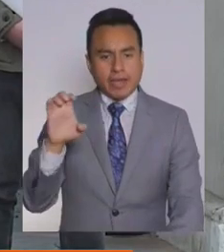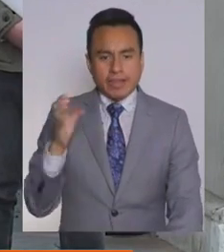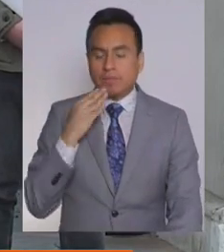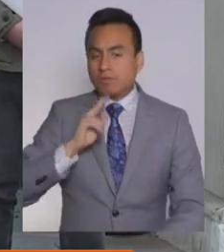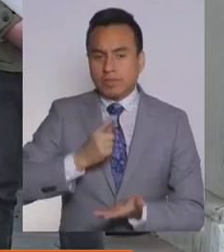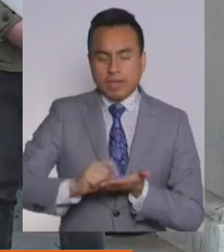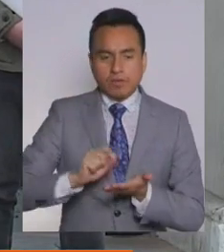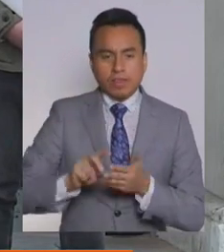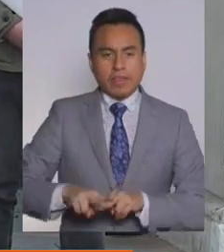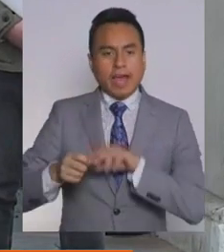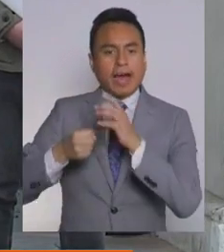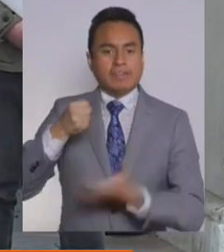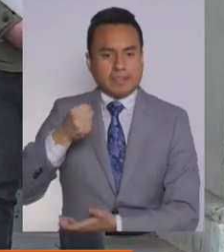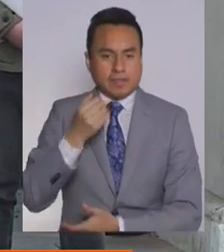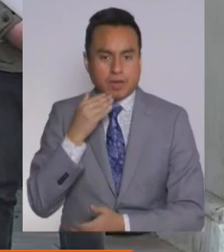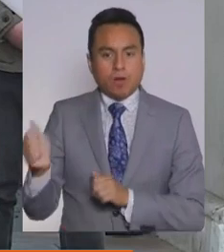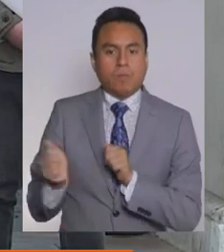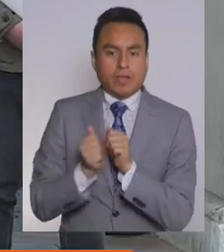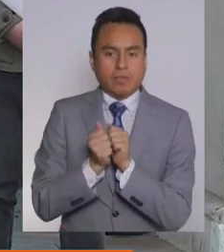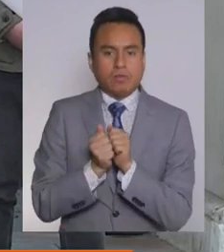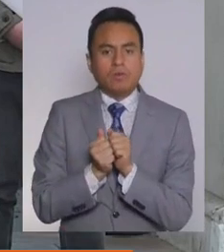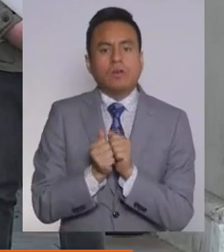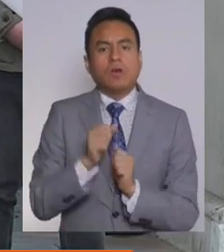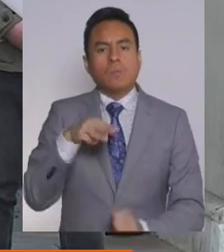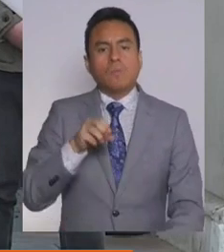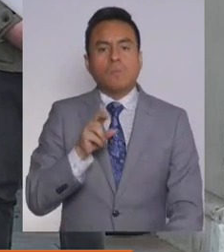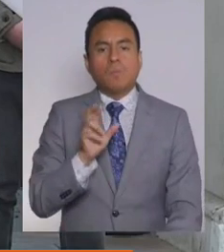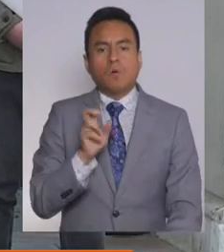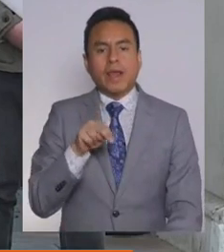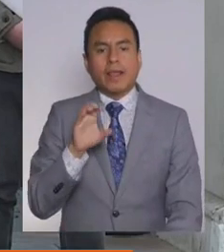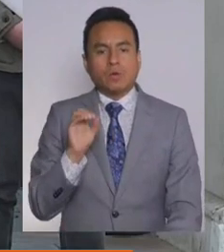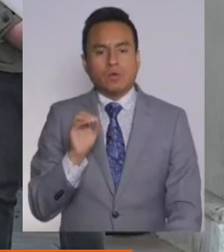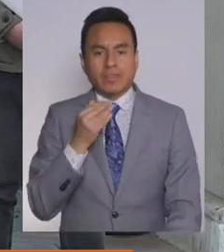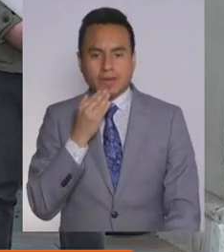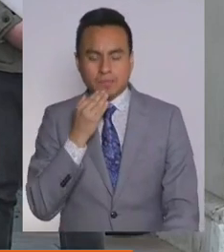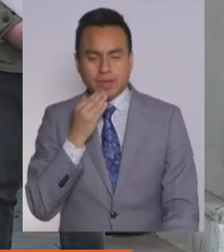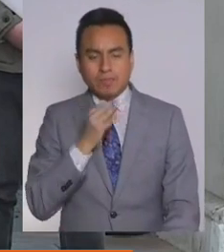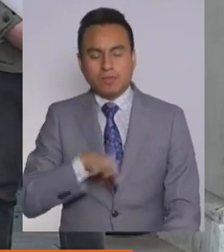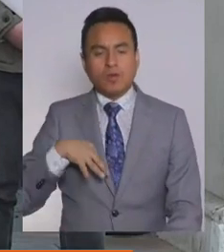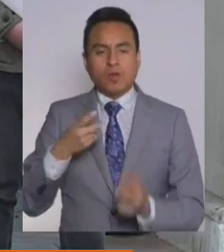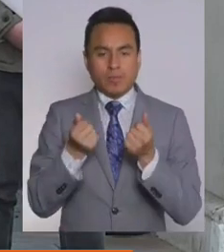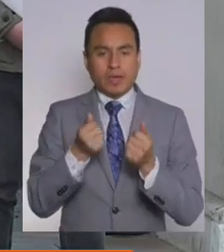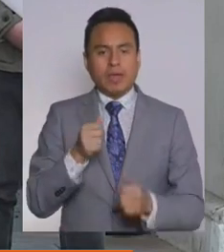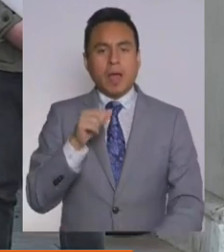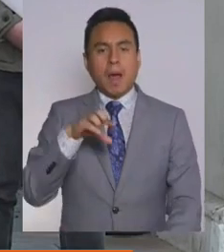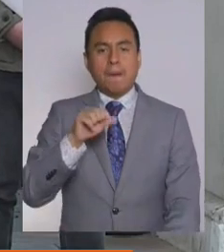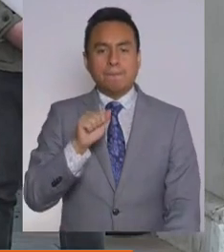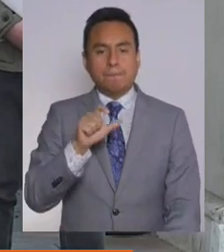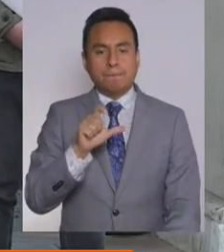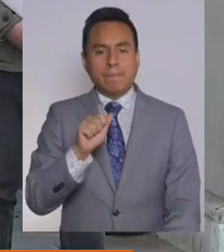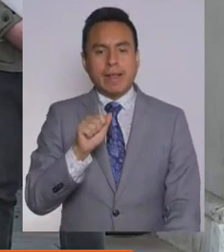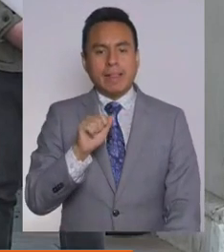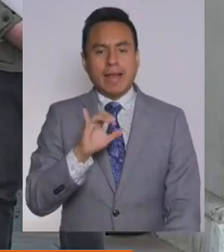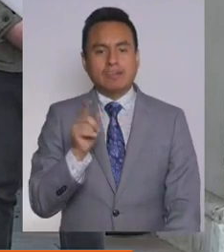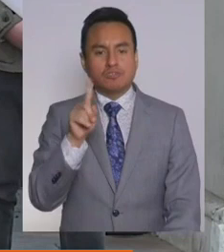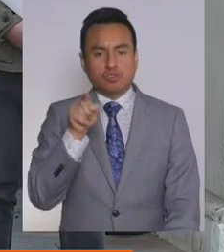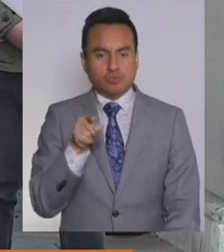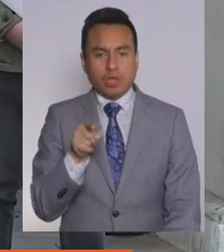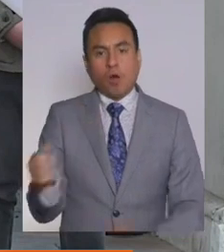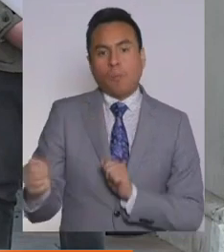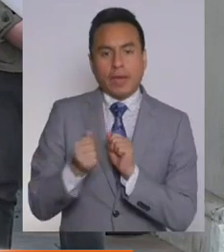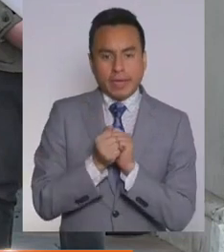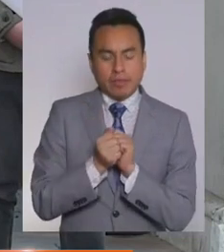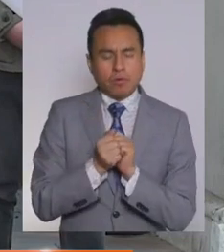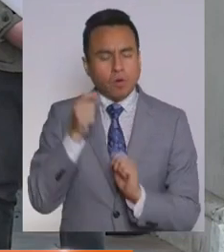el subsecretario de Hacienda, don Francisco Moreno, y al mismo tiempo el ministro de Economía, Lucas Palacio. El objetivo del